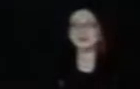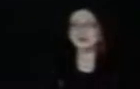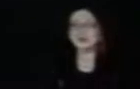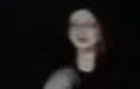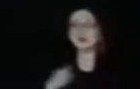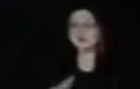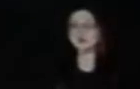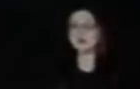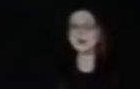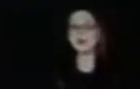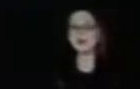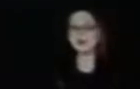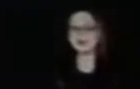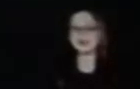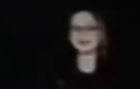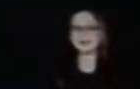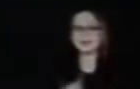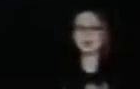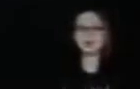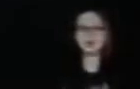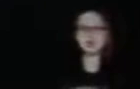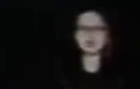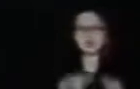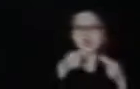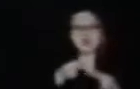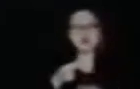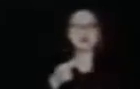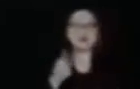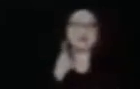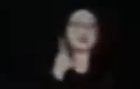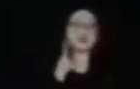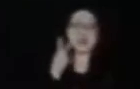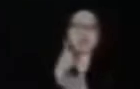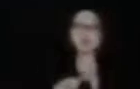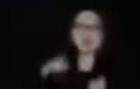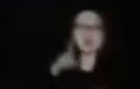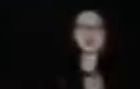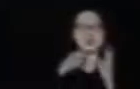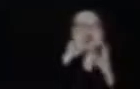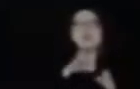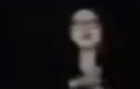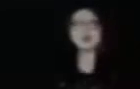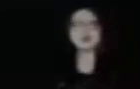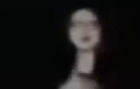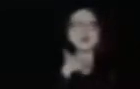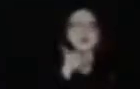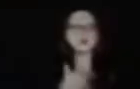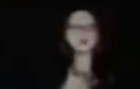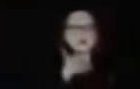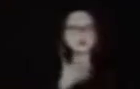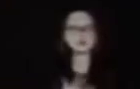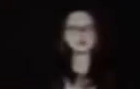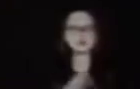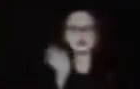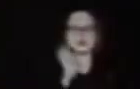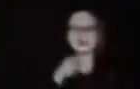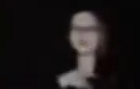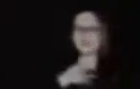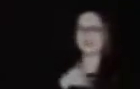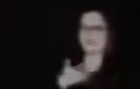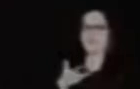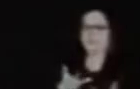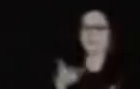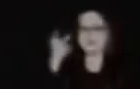del neoliberalismo es la corrupción. Suena fuerte, pero privatización